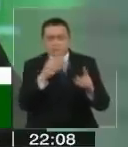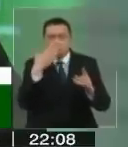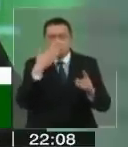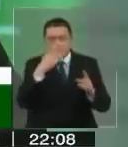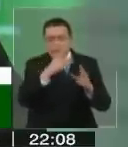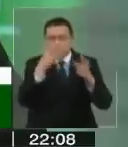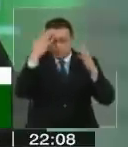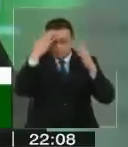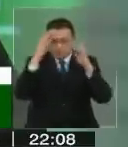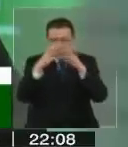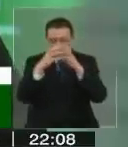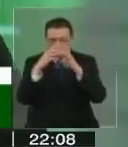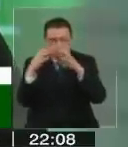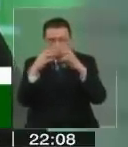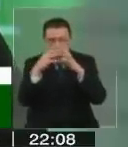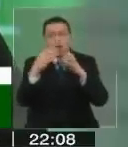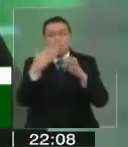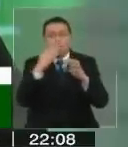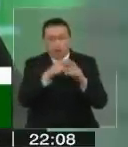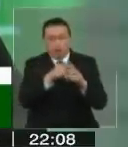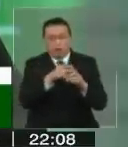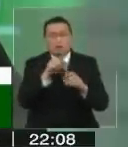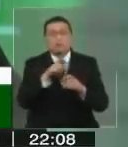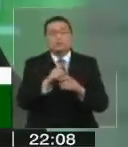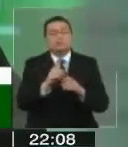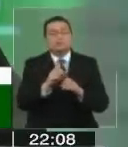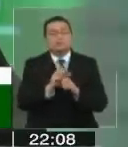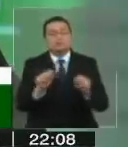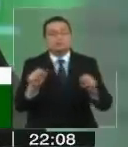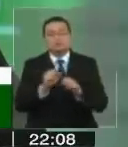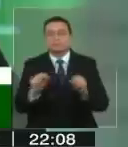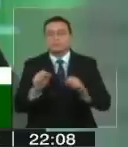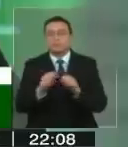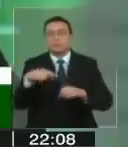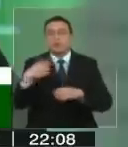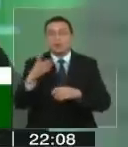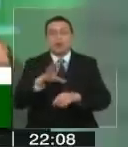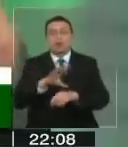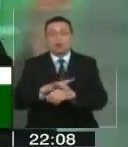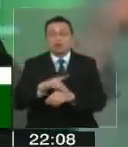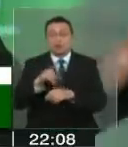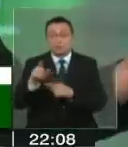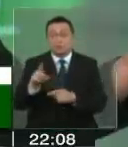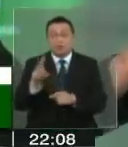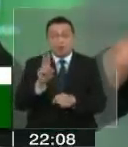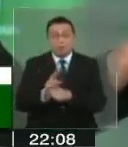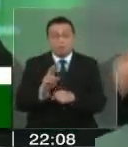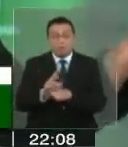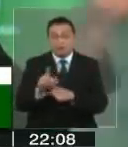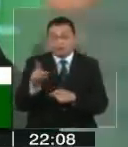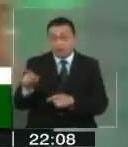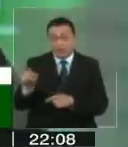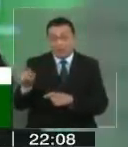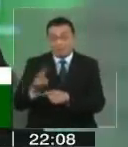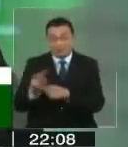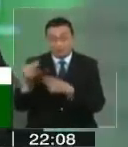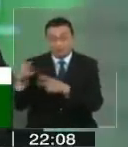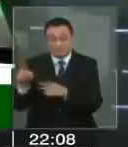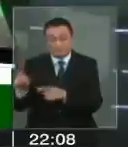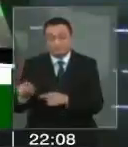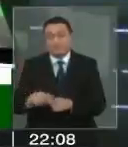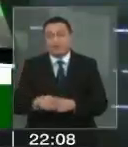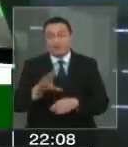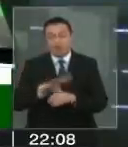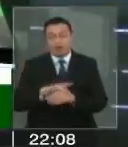neurología y nunca pude llegar a nada. Hasta que la doctora Leia Troncoso, profesora acá de la doctora